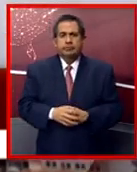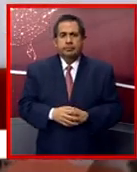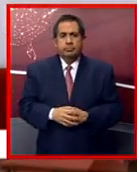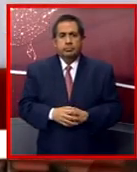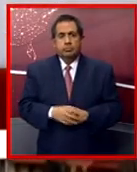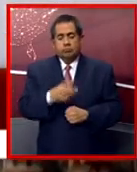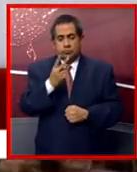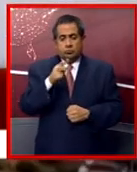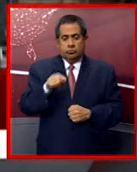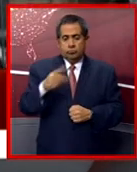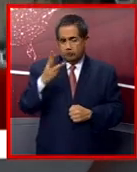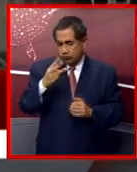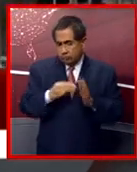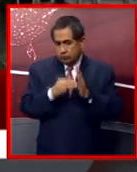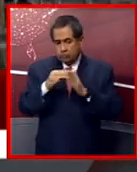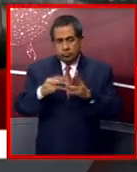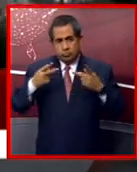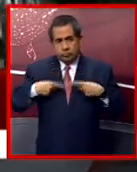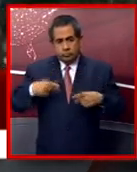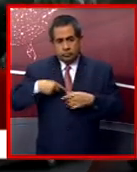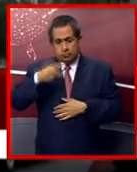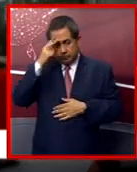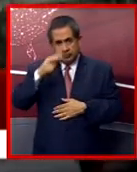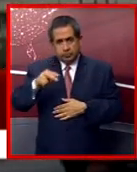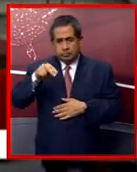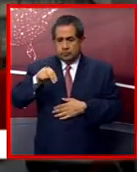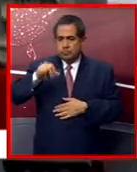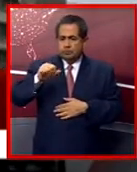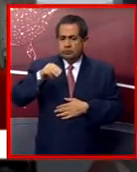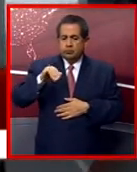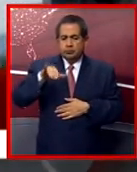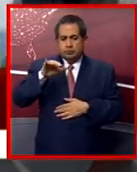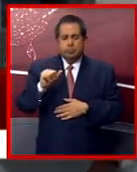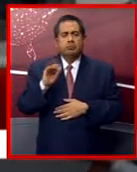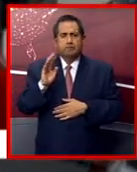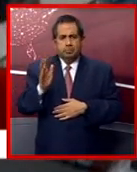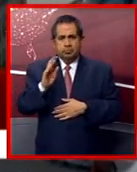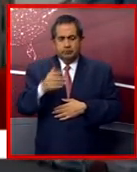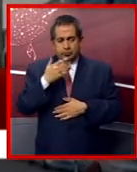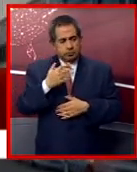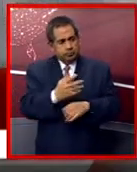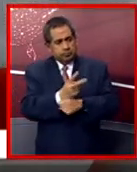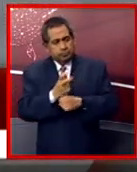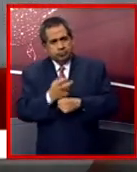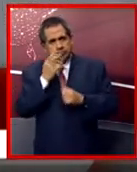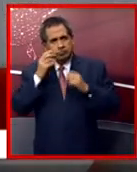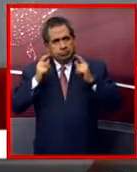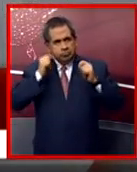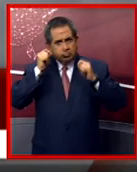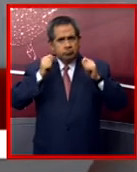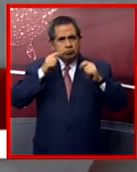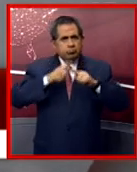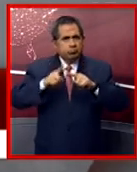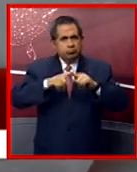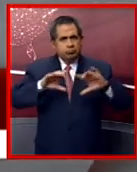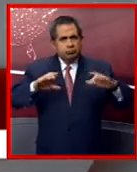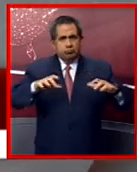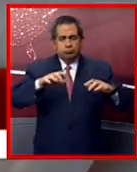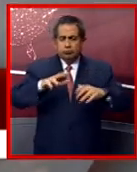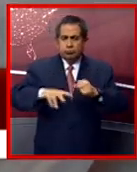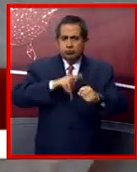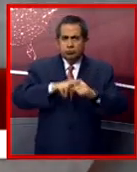más de 2.3 millones de habitantes, Namibia es un país que invita a la aventura turística por sus paisajes y contacto